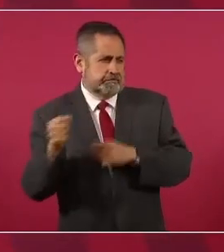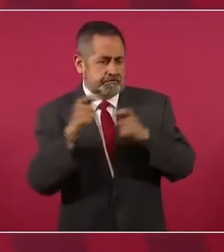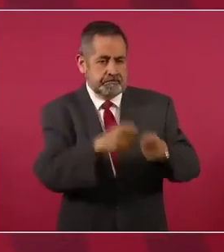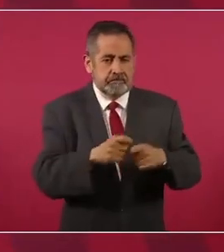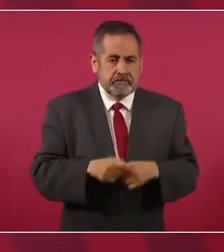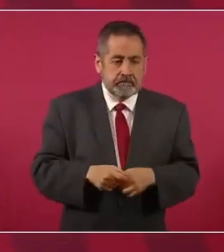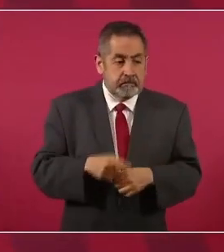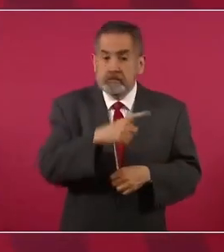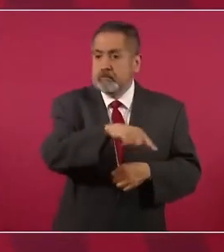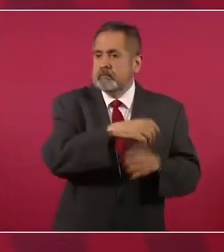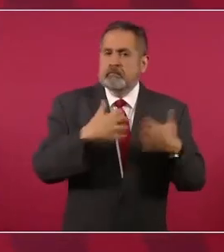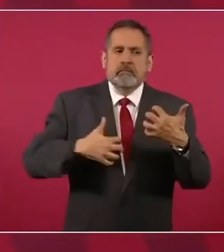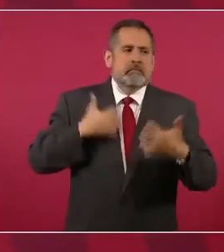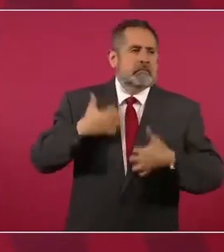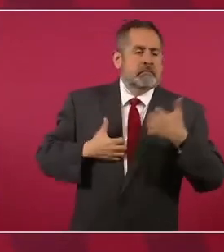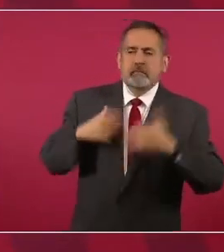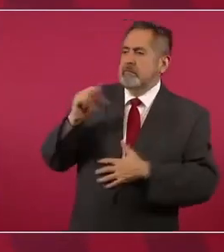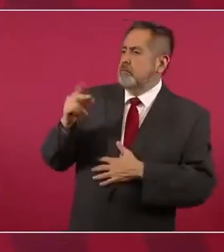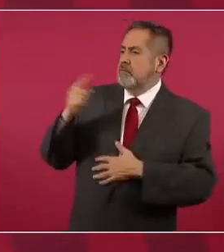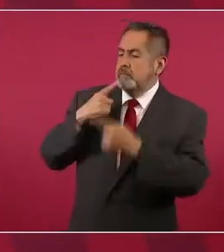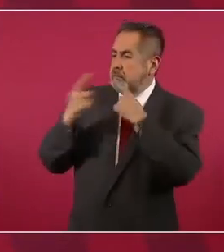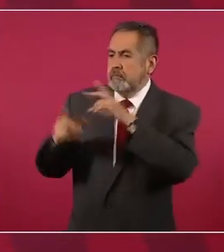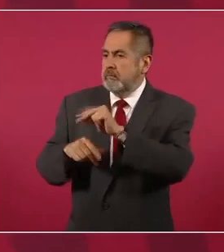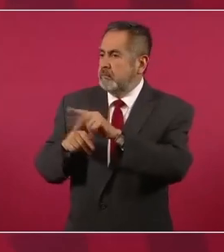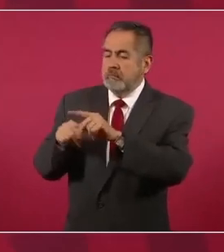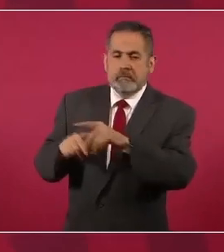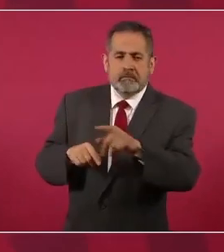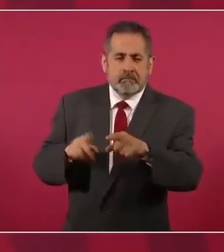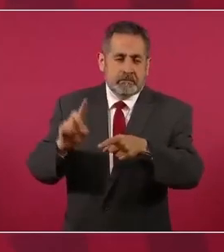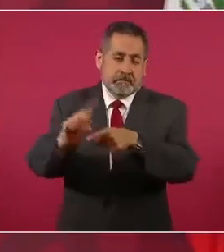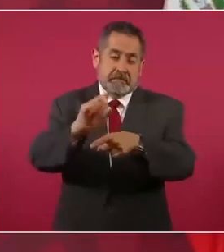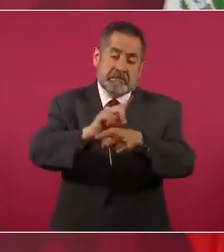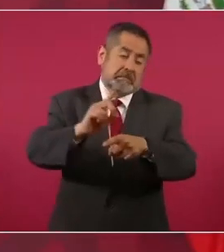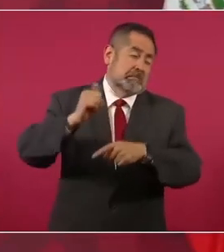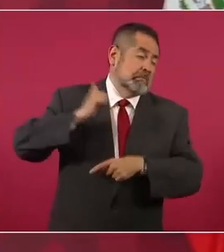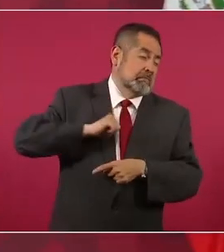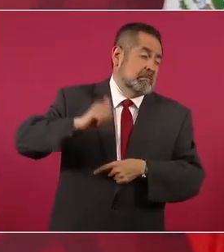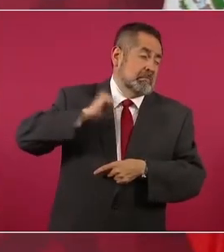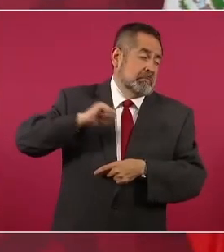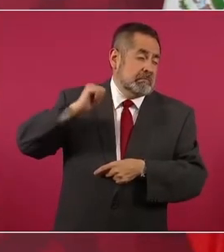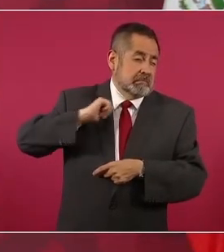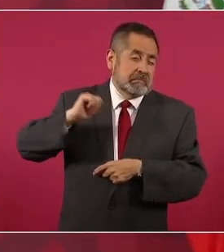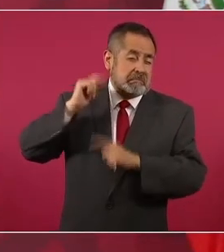un debate que viene desde la época de los griegos